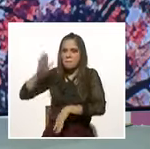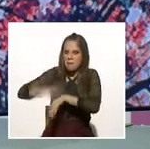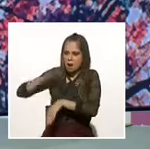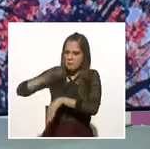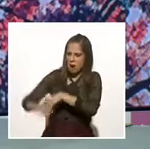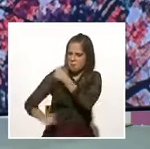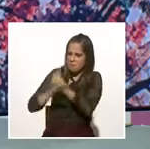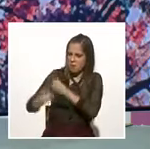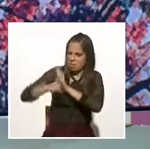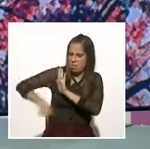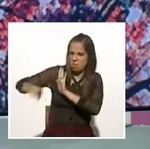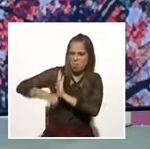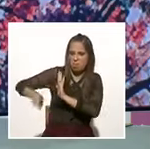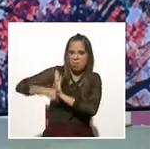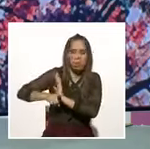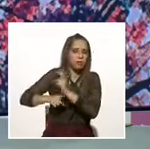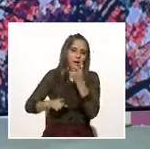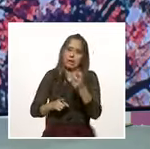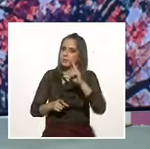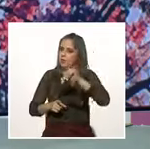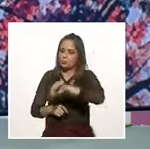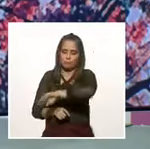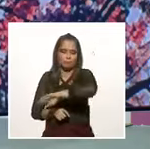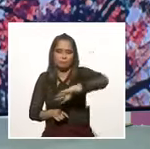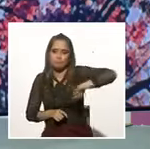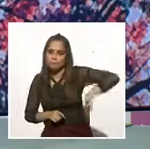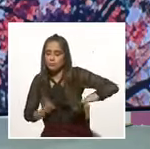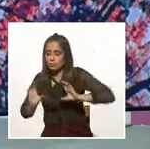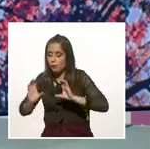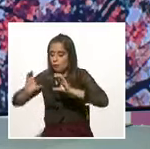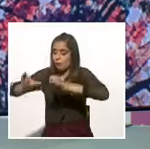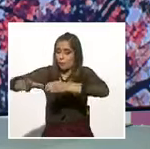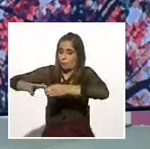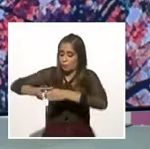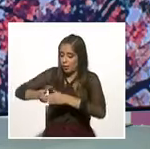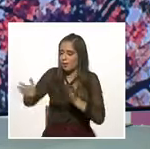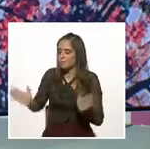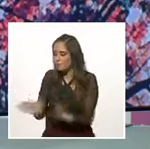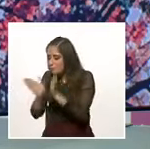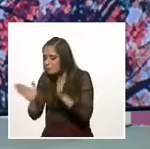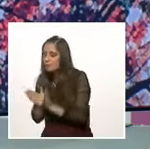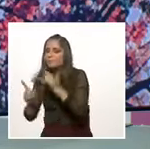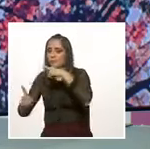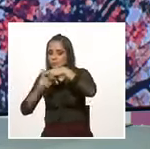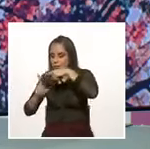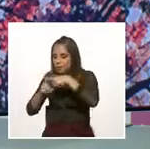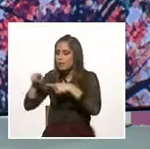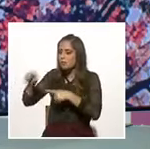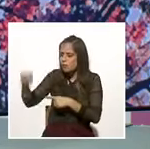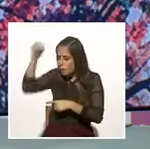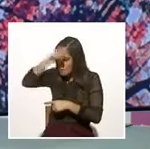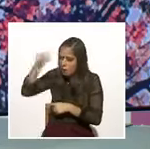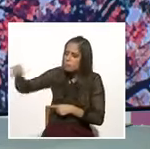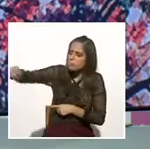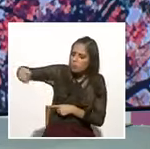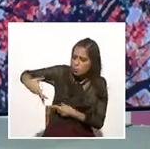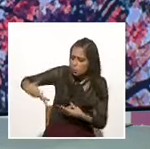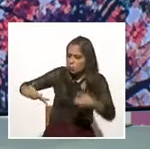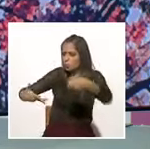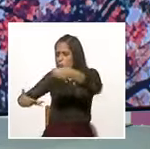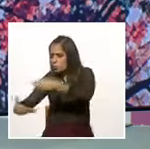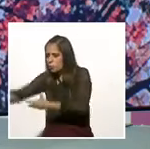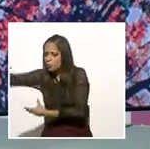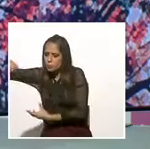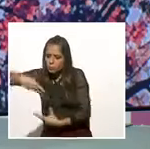hacer? Exacto. ¿No? Y además lo hace de manera comunitaria. Uh-huh. Respeta el saber de los otros. Uh-huh. Y se da un proceso de engranaje